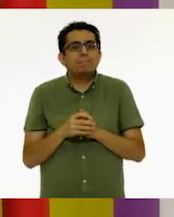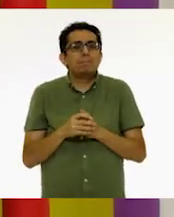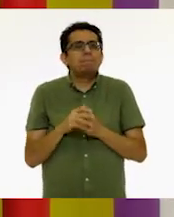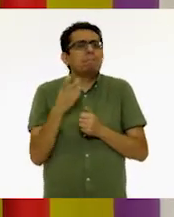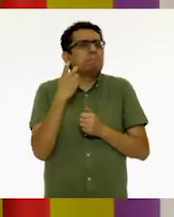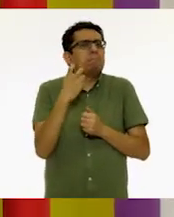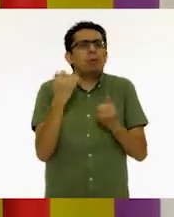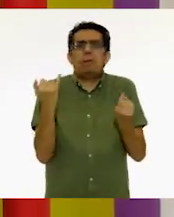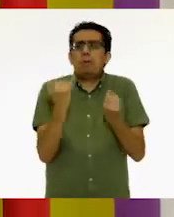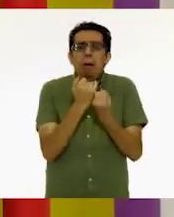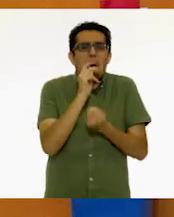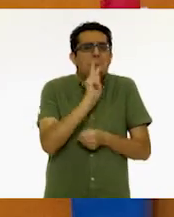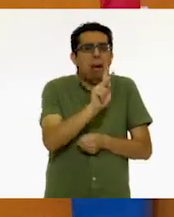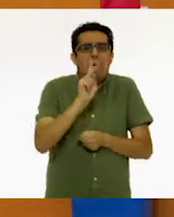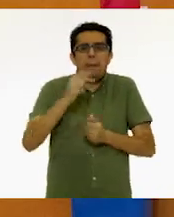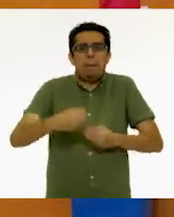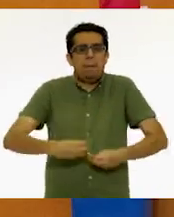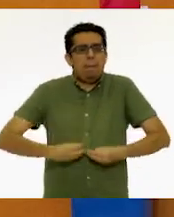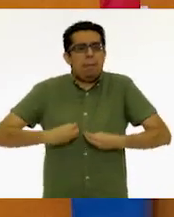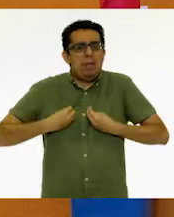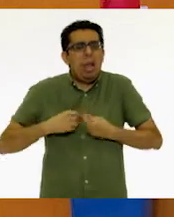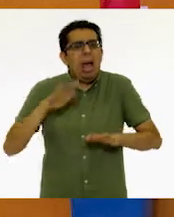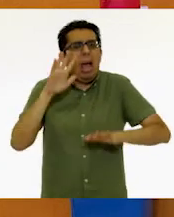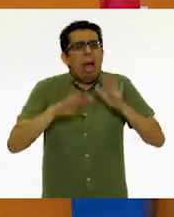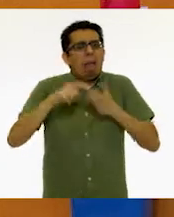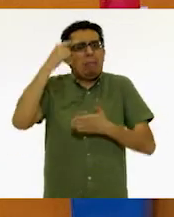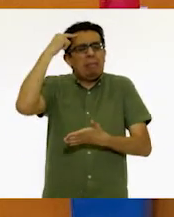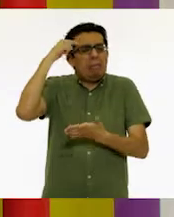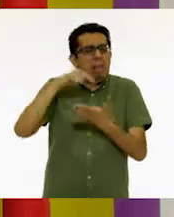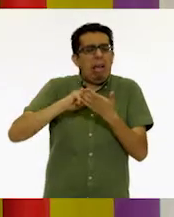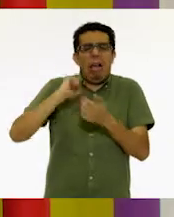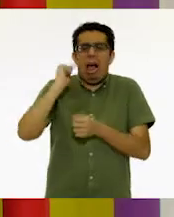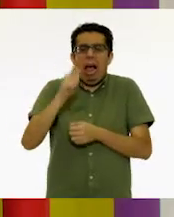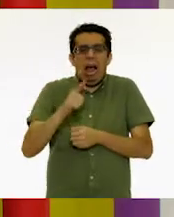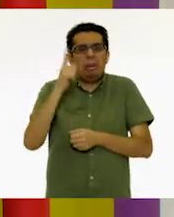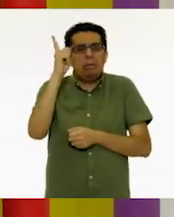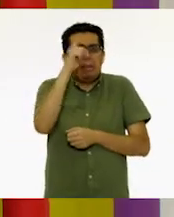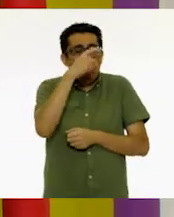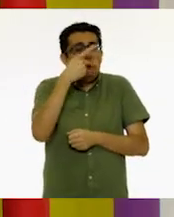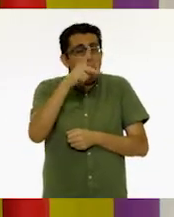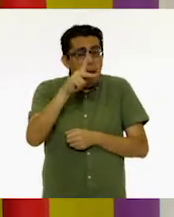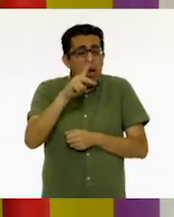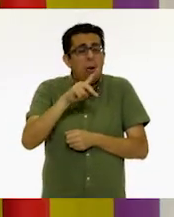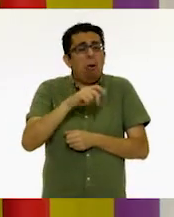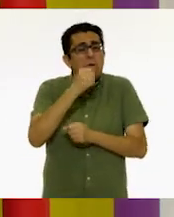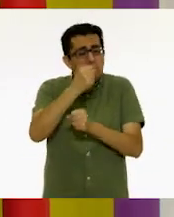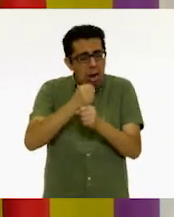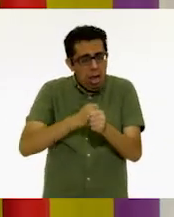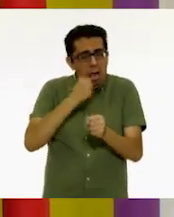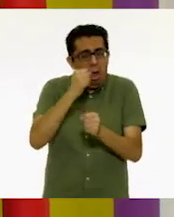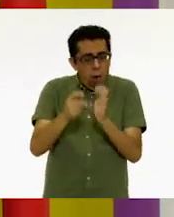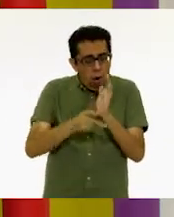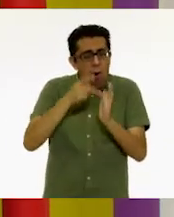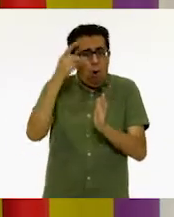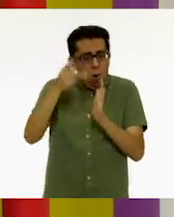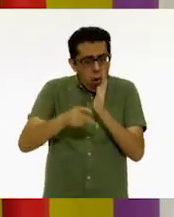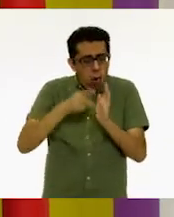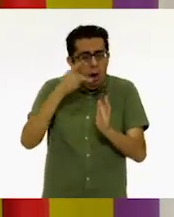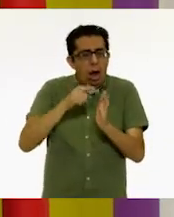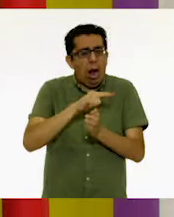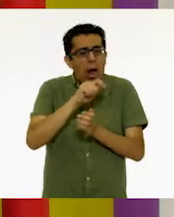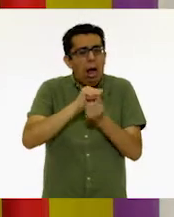vida, ¿cierto? A veces creemos que algo es muy difícil, pero si lo practicamos y lo repetimos muchas veces, se vuelve bien